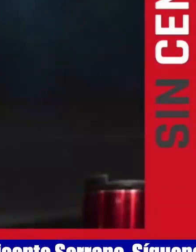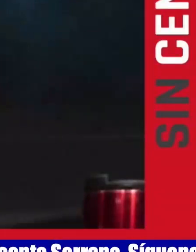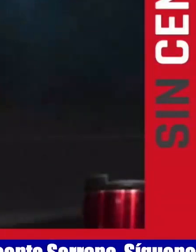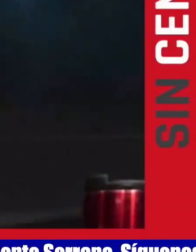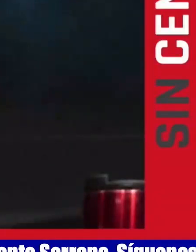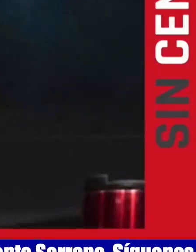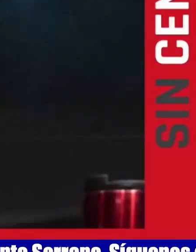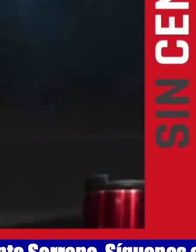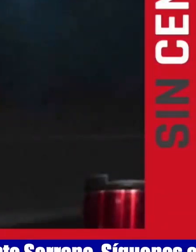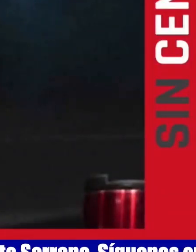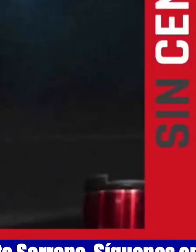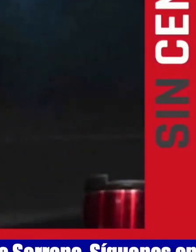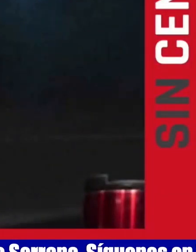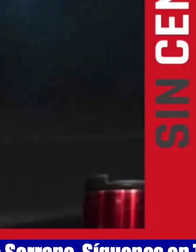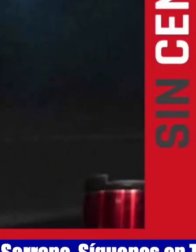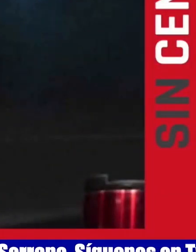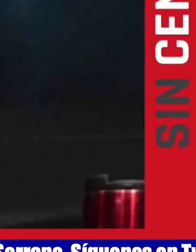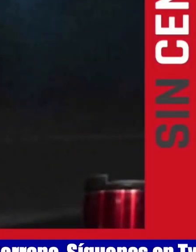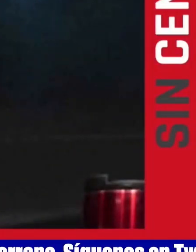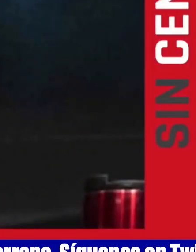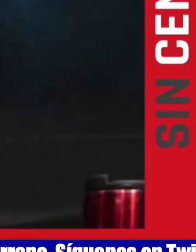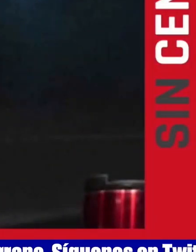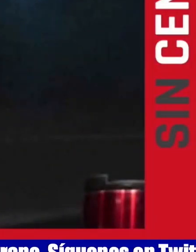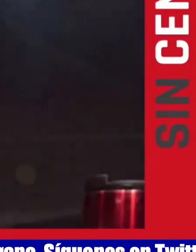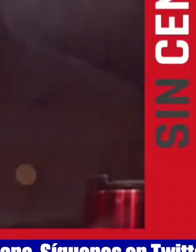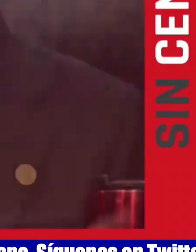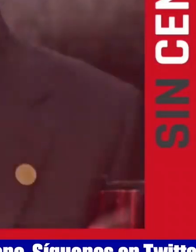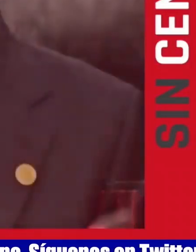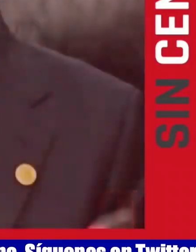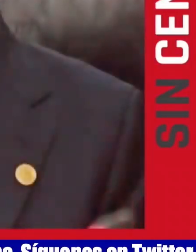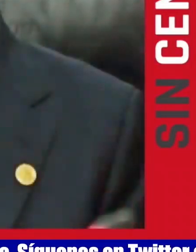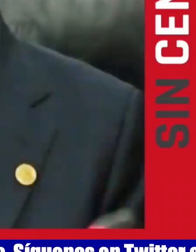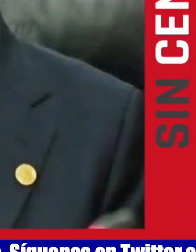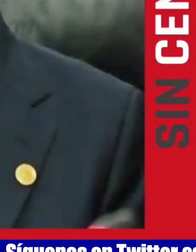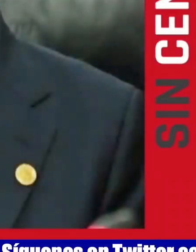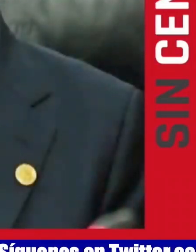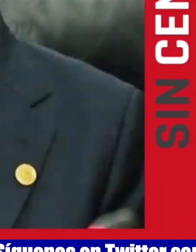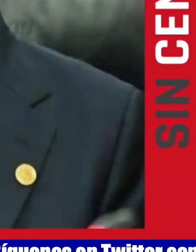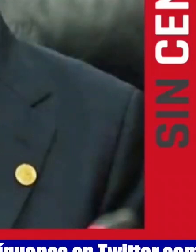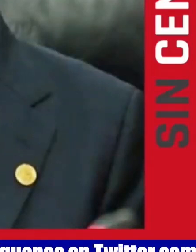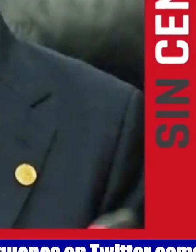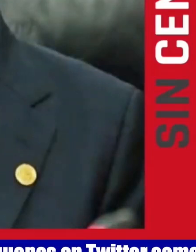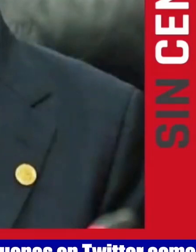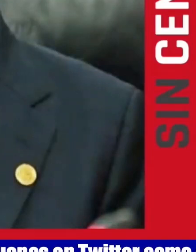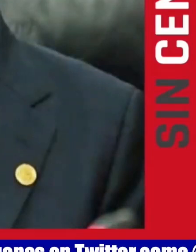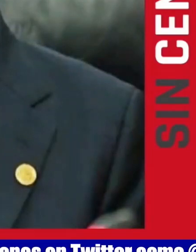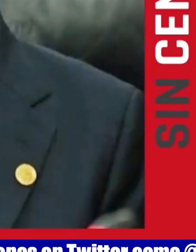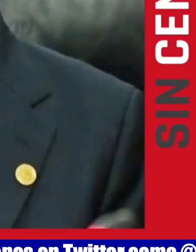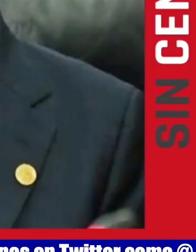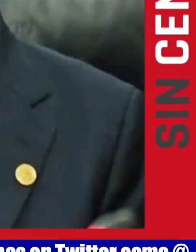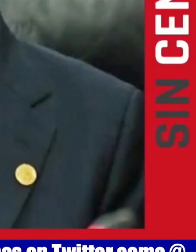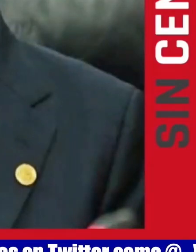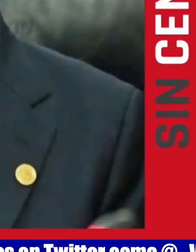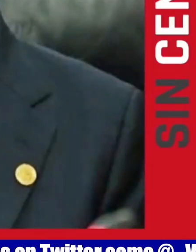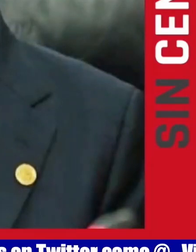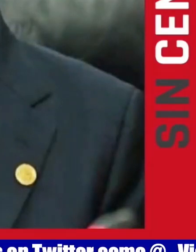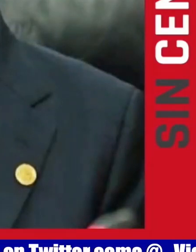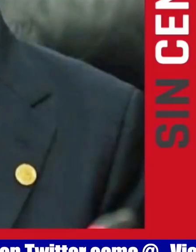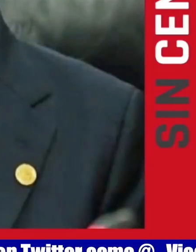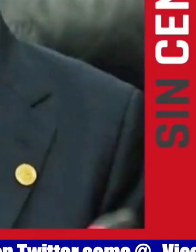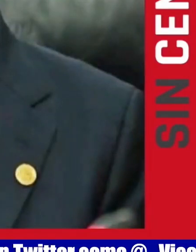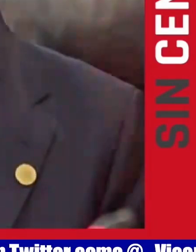anécdota terrible que hace el presidente López Obrador. Mire, le voy a contar poco a poco cómo fue, porque el presidente da muchos detalles, etcétera,